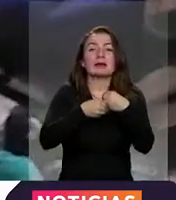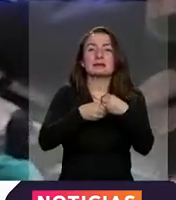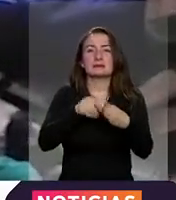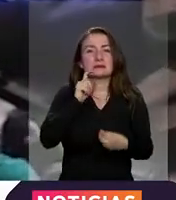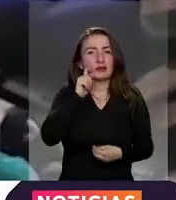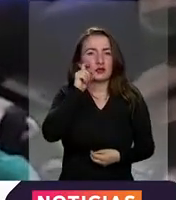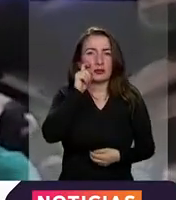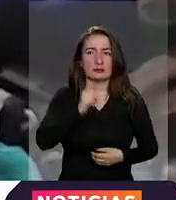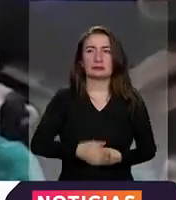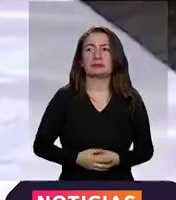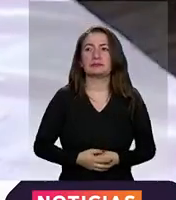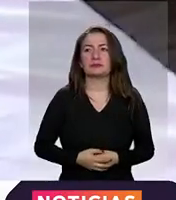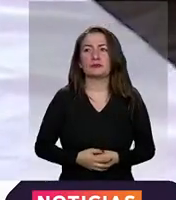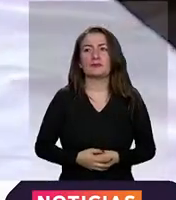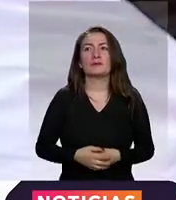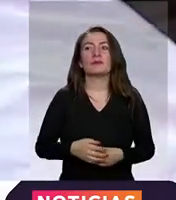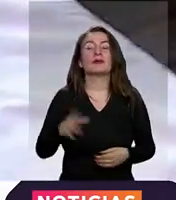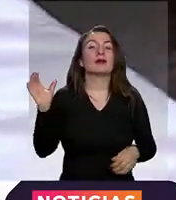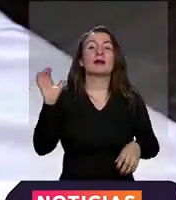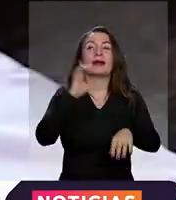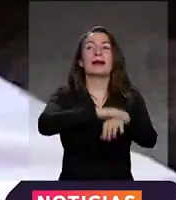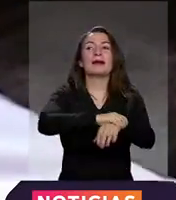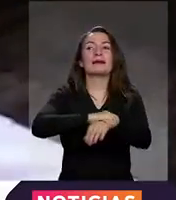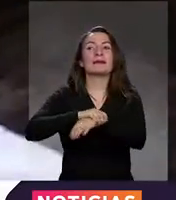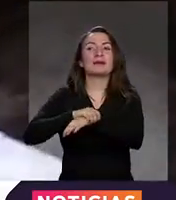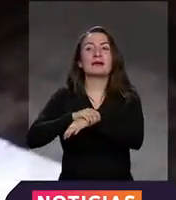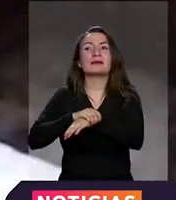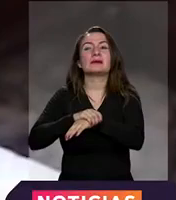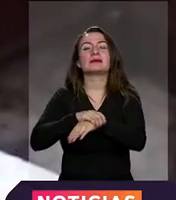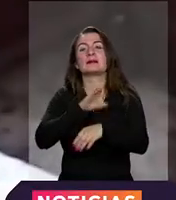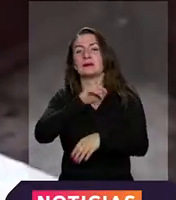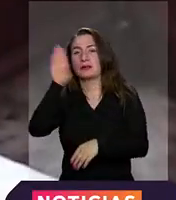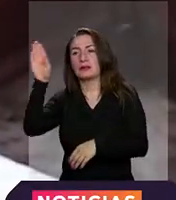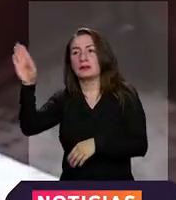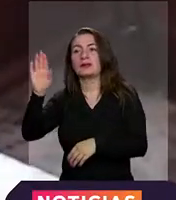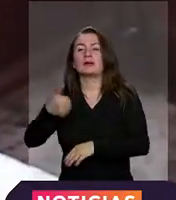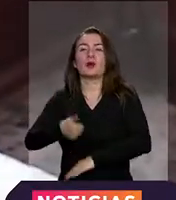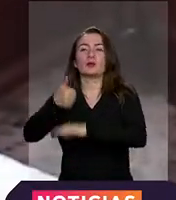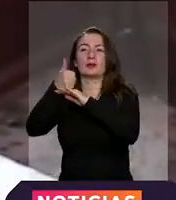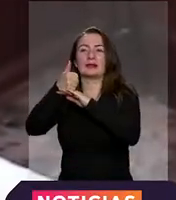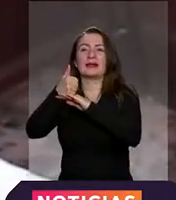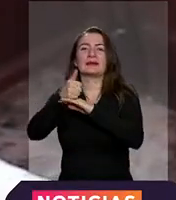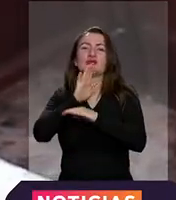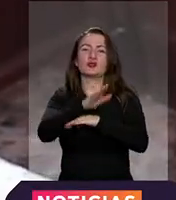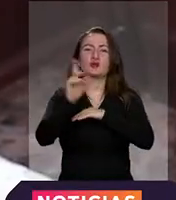con el servicio sexual. Los capturados fueron puestos a disposición de las autoridades por los